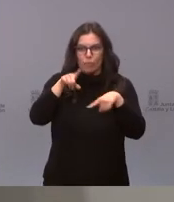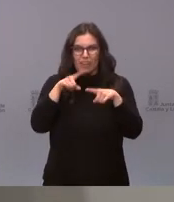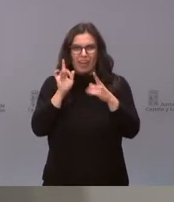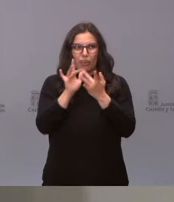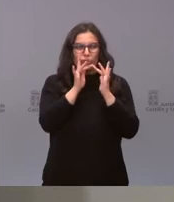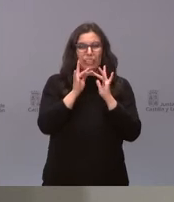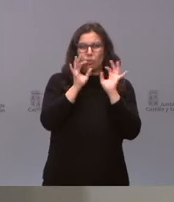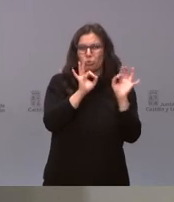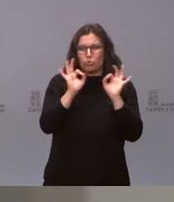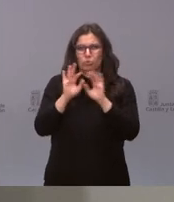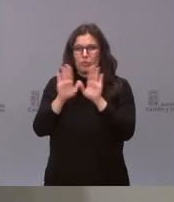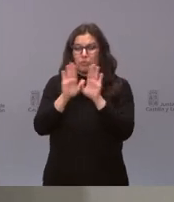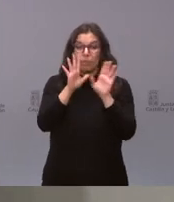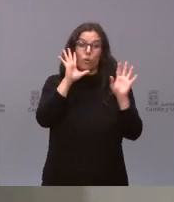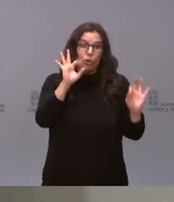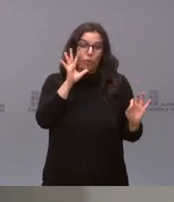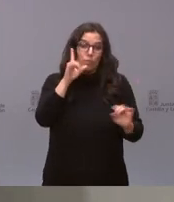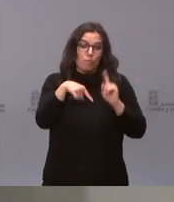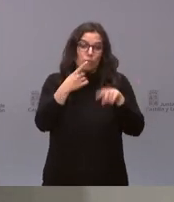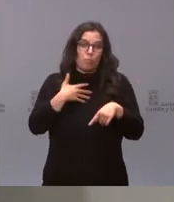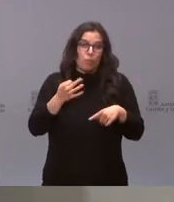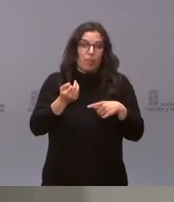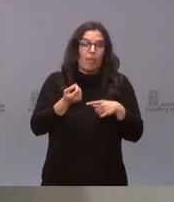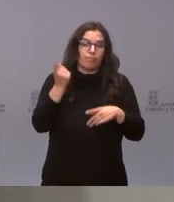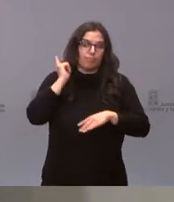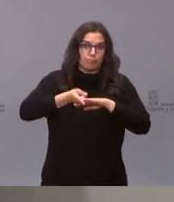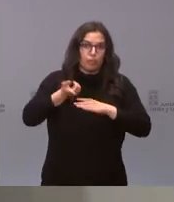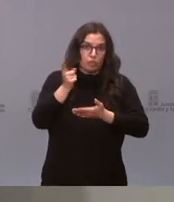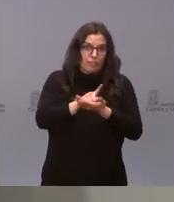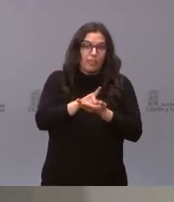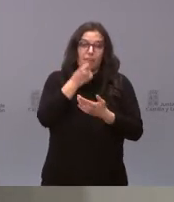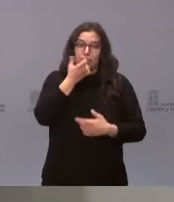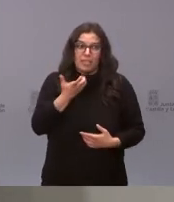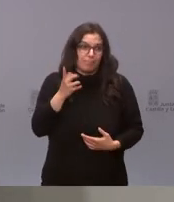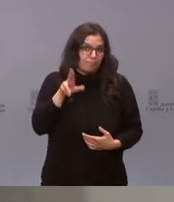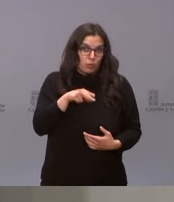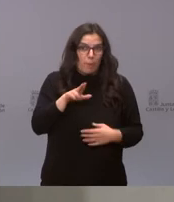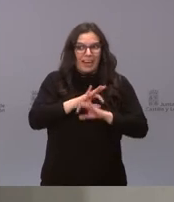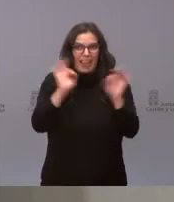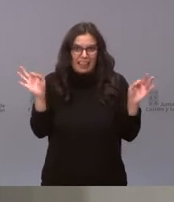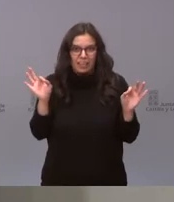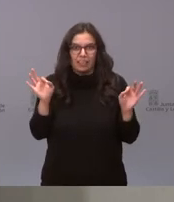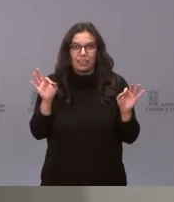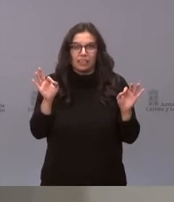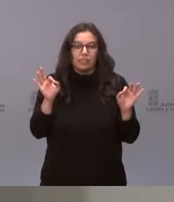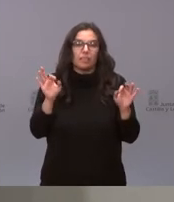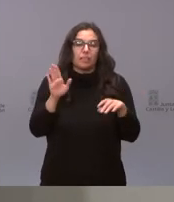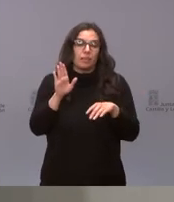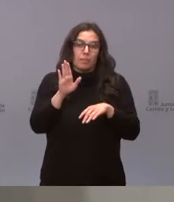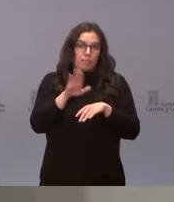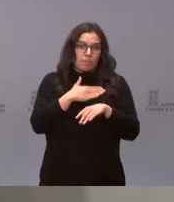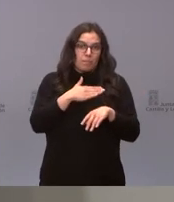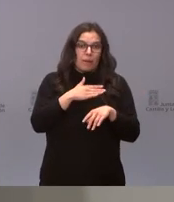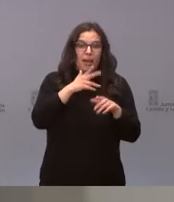evidentemente pues ahí hay riesgo de poder entrar y esto no es bueno para nadie ni para los